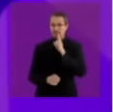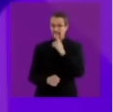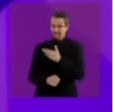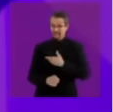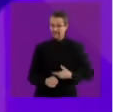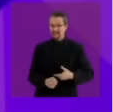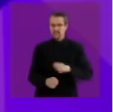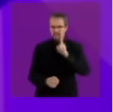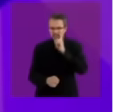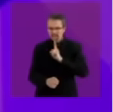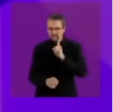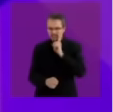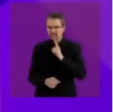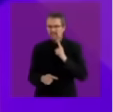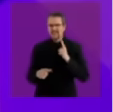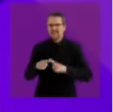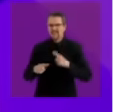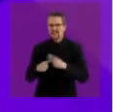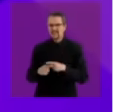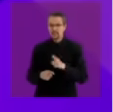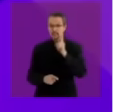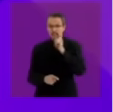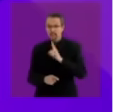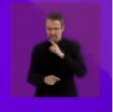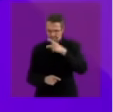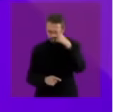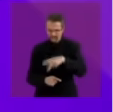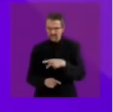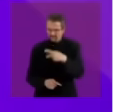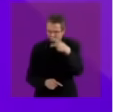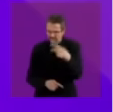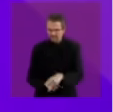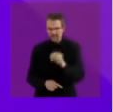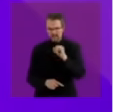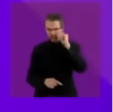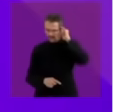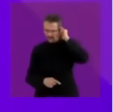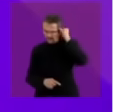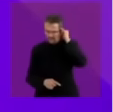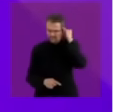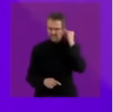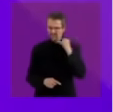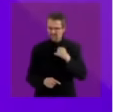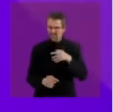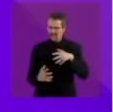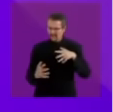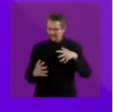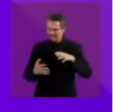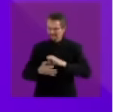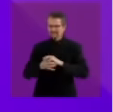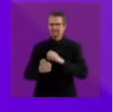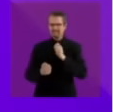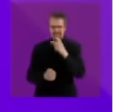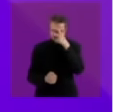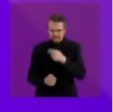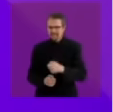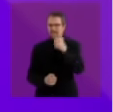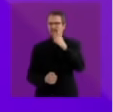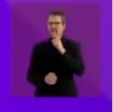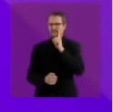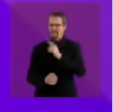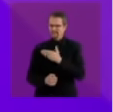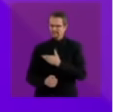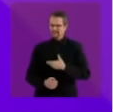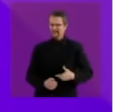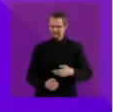mujer, será una mujer mexicana de raíces indígenas. Quiero ser la primera presidenta de México para construir un